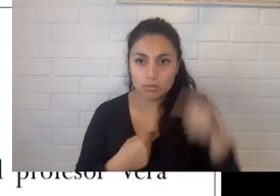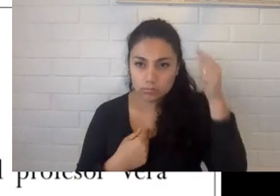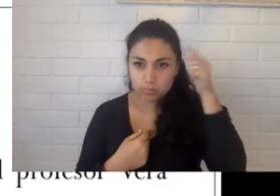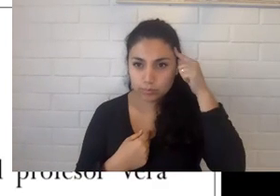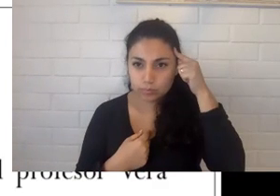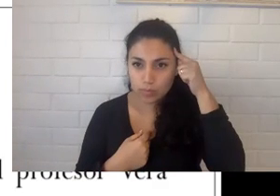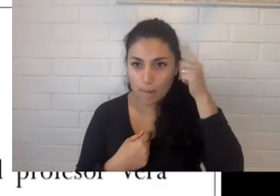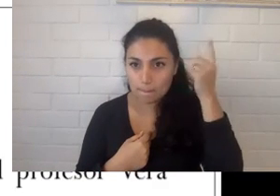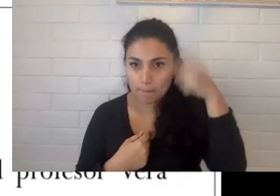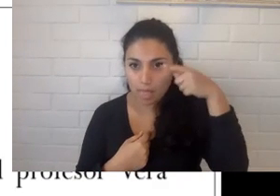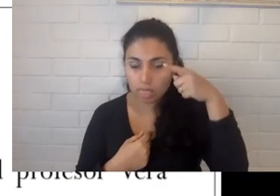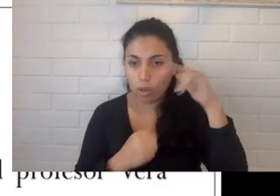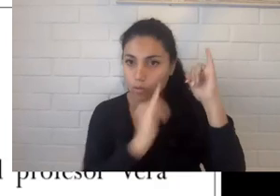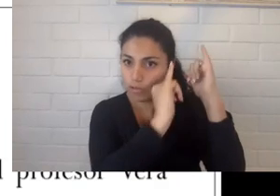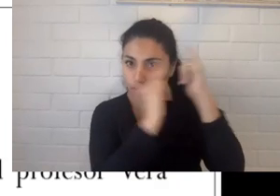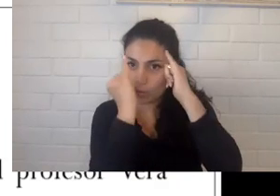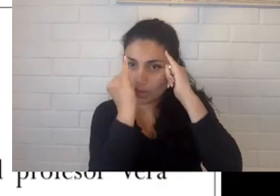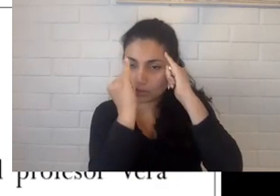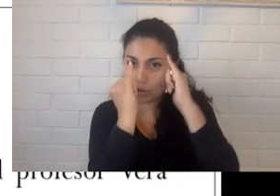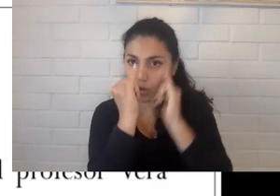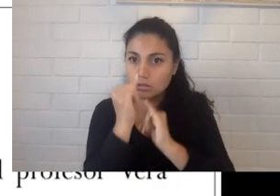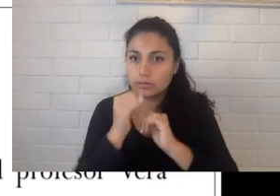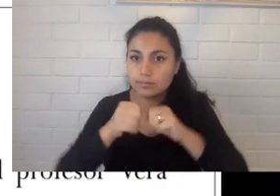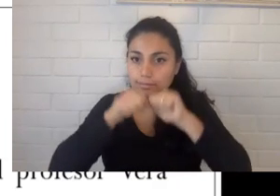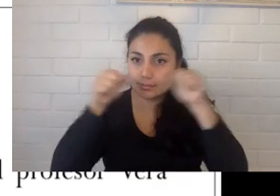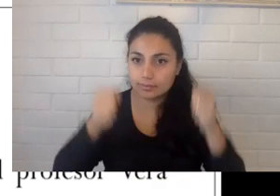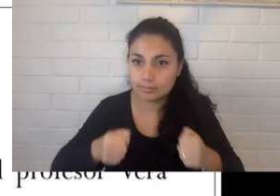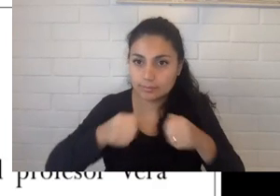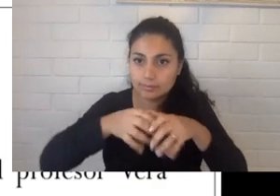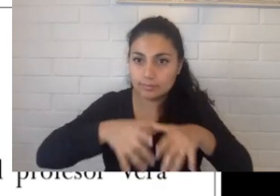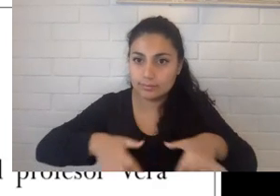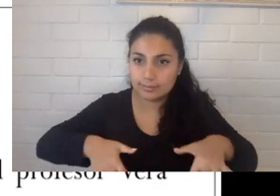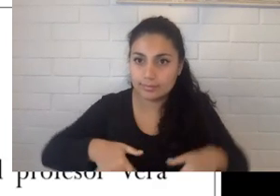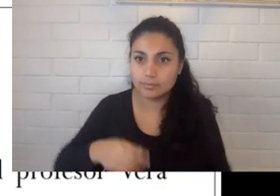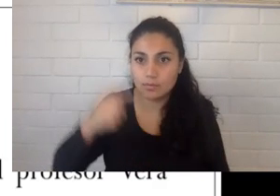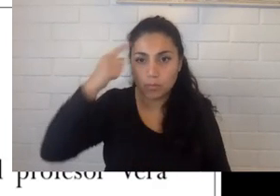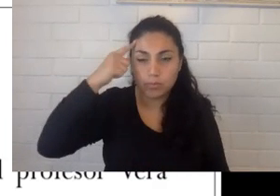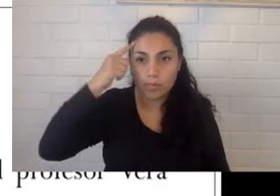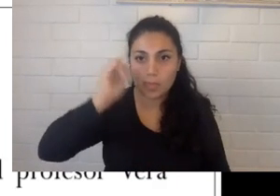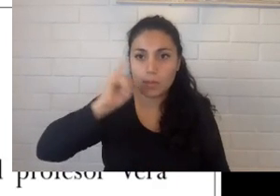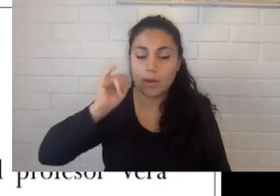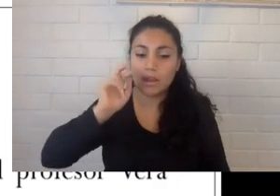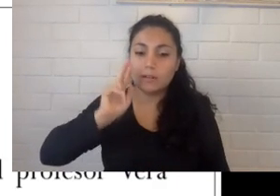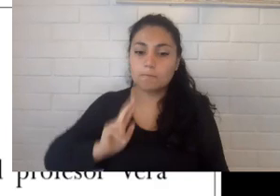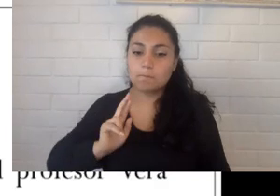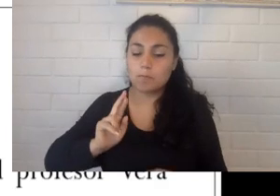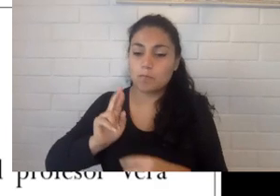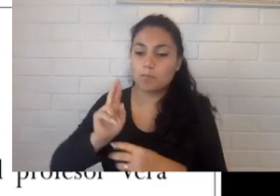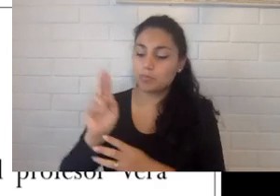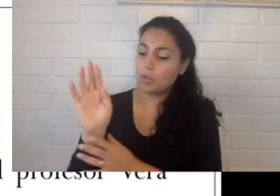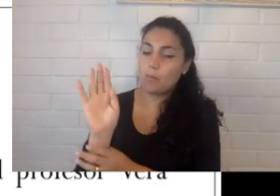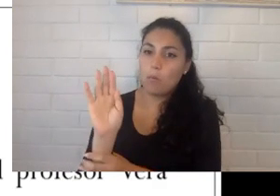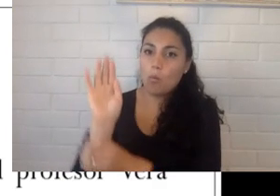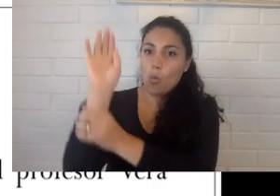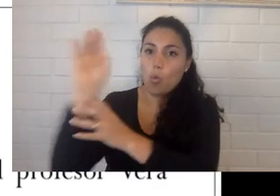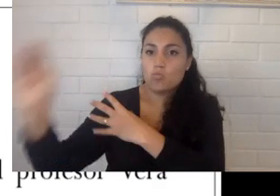la levanto. Para que se pudiese haber levantado, yo necesito la contracción, el músculo, una articulación que no se encuentra rígida, los elementos